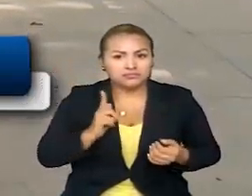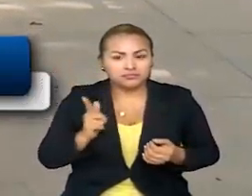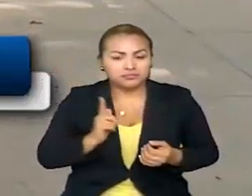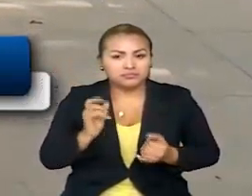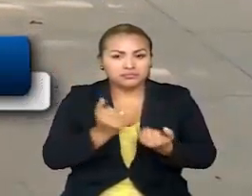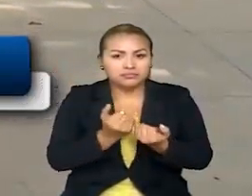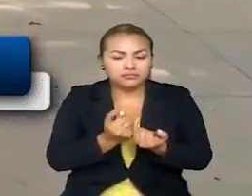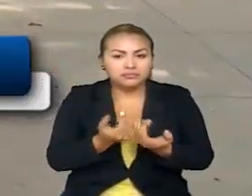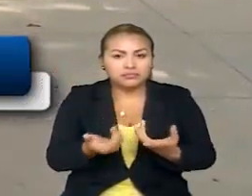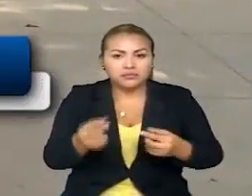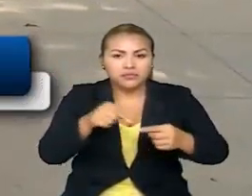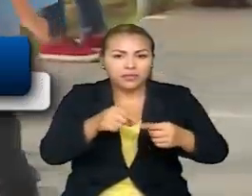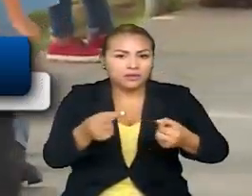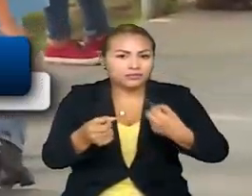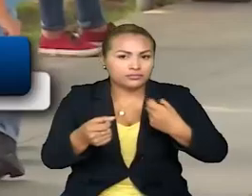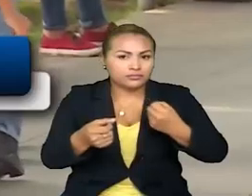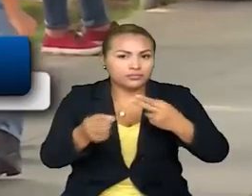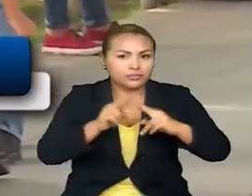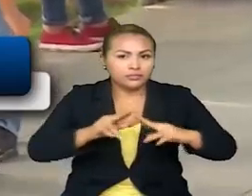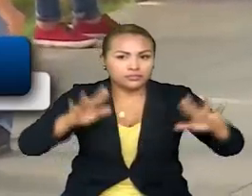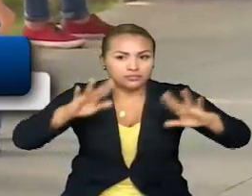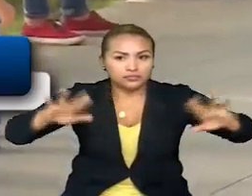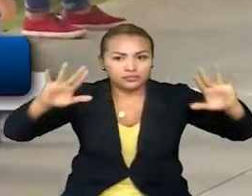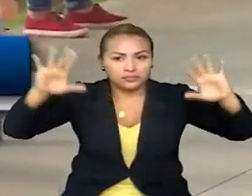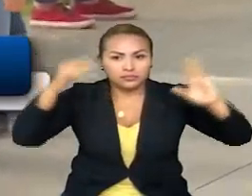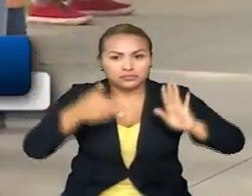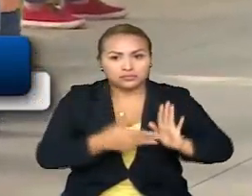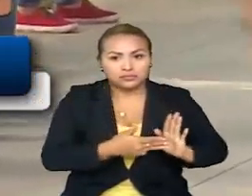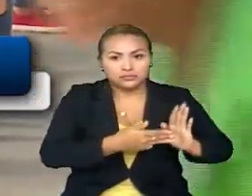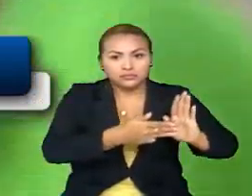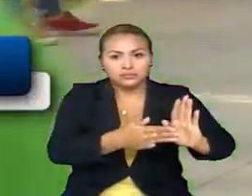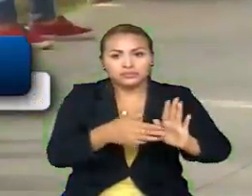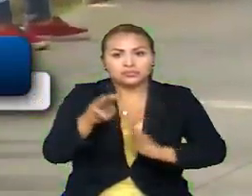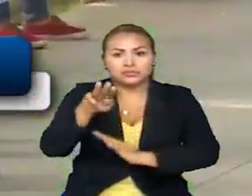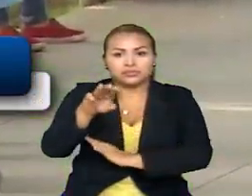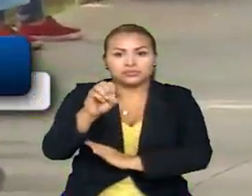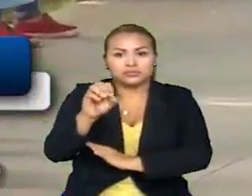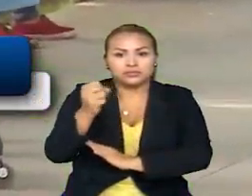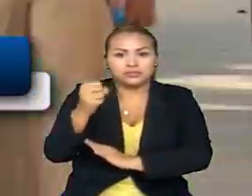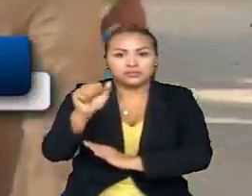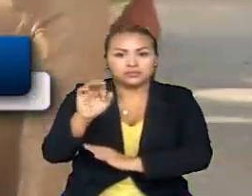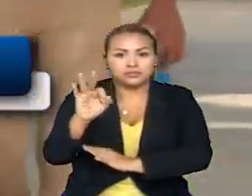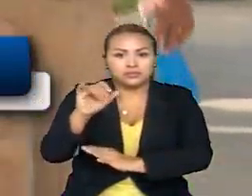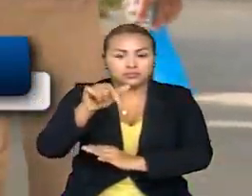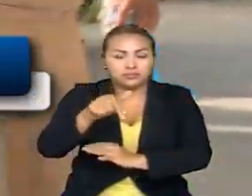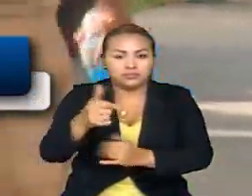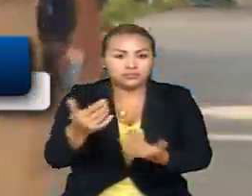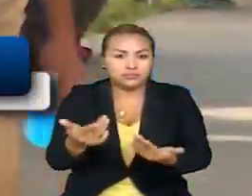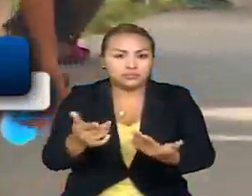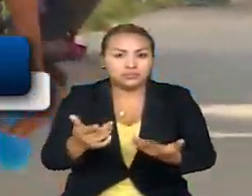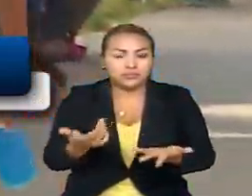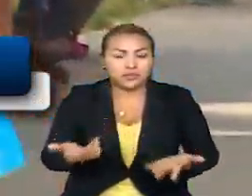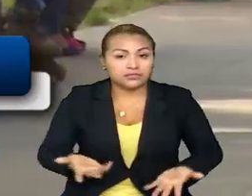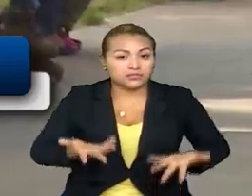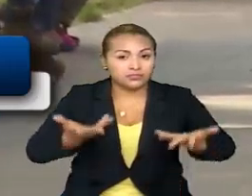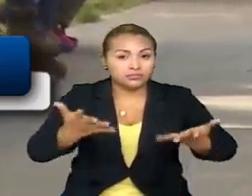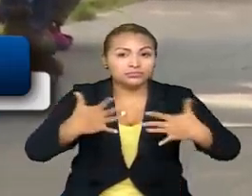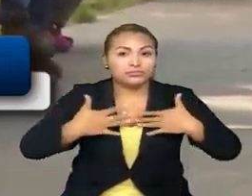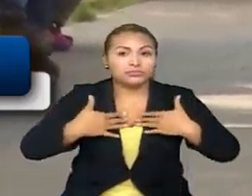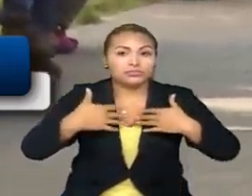que la medicina curativa removerlo es el modelo más afro el nobel o moza por qué porque el modelo moza saca la salud